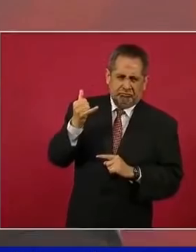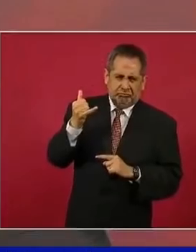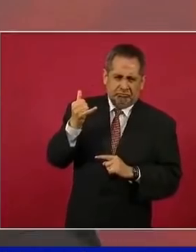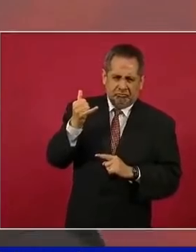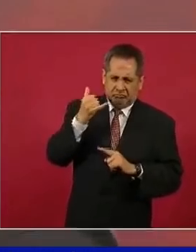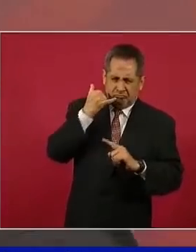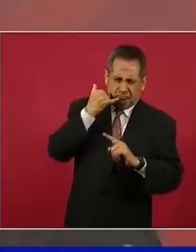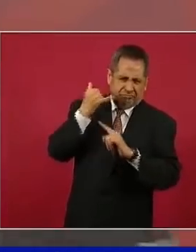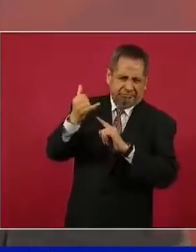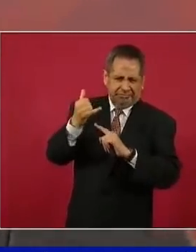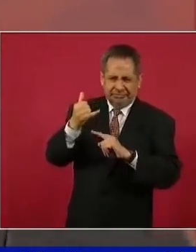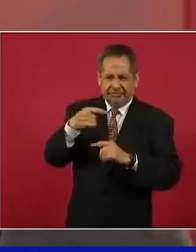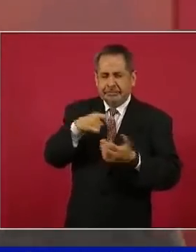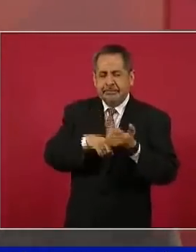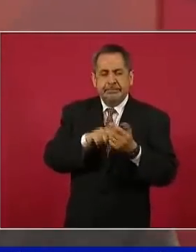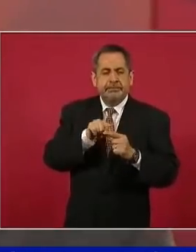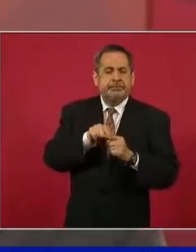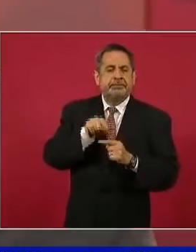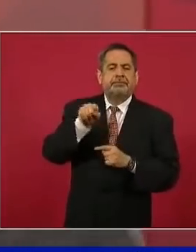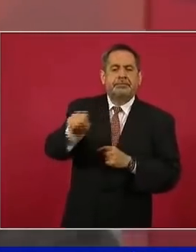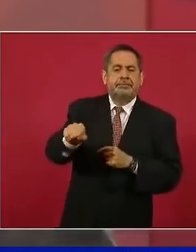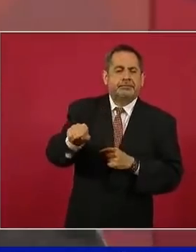y le hablan